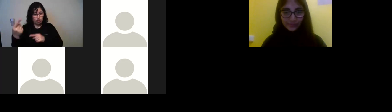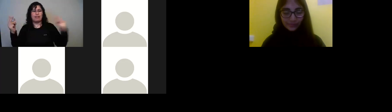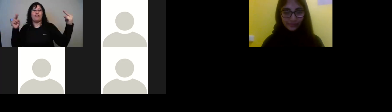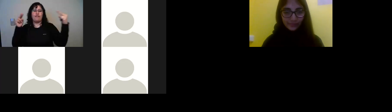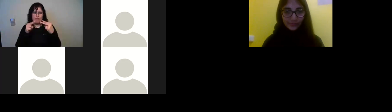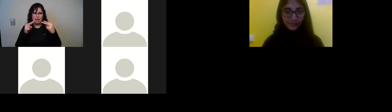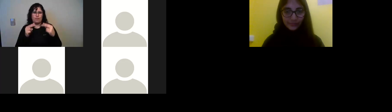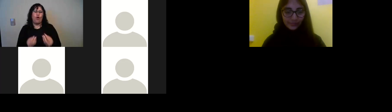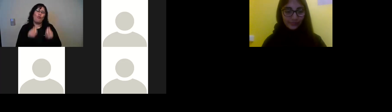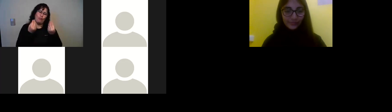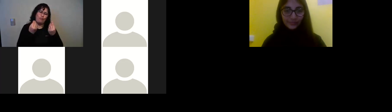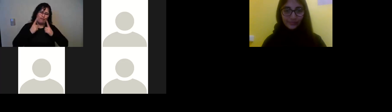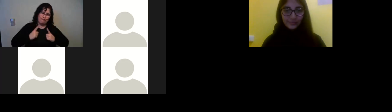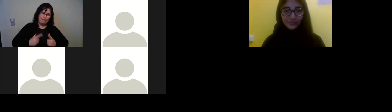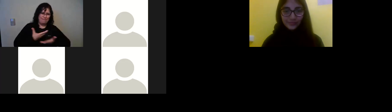buen descanso.